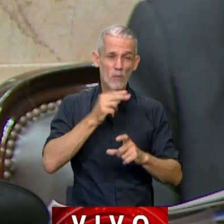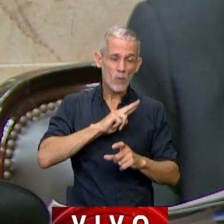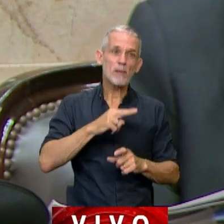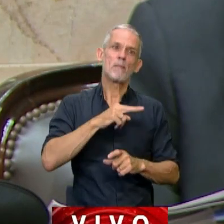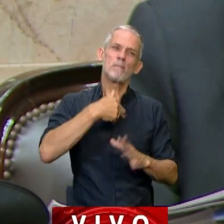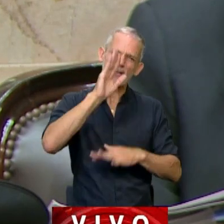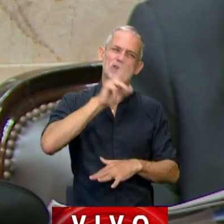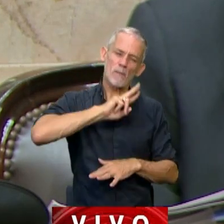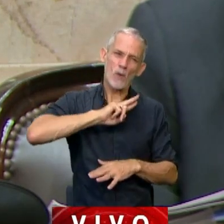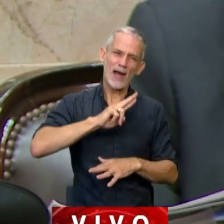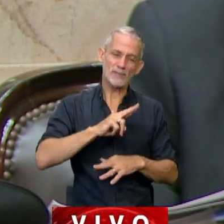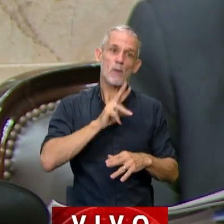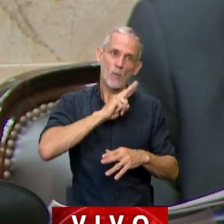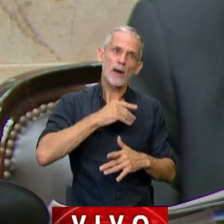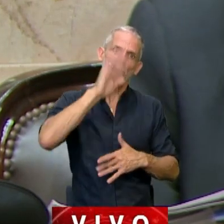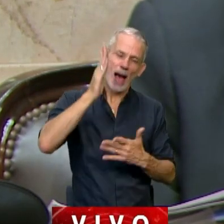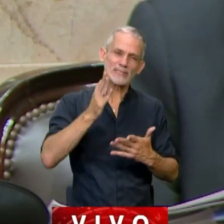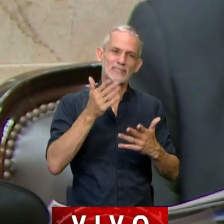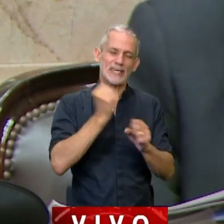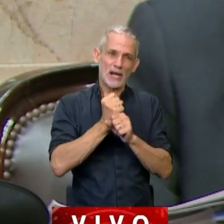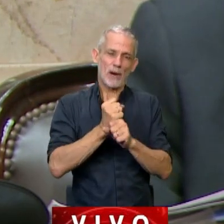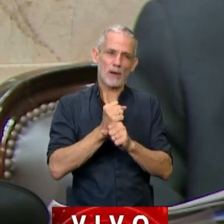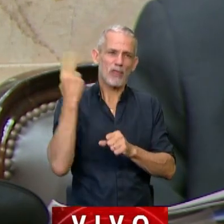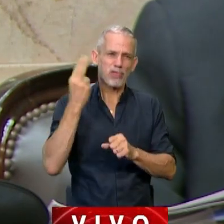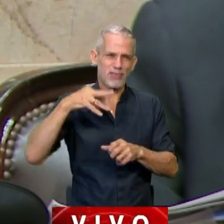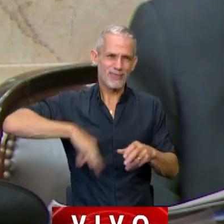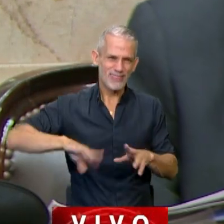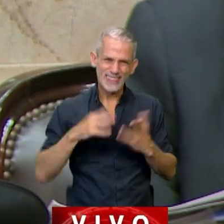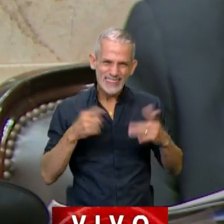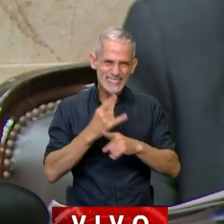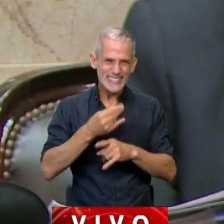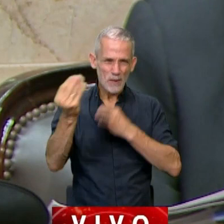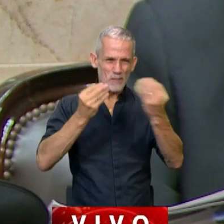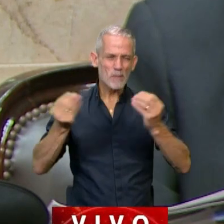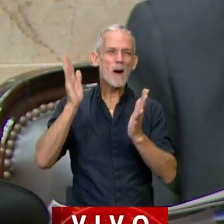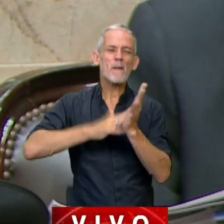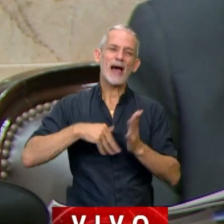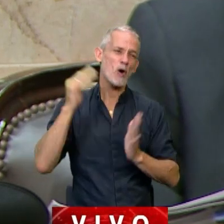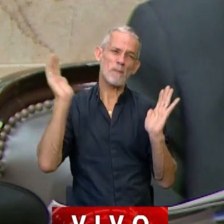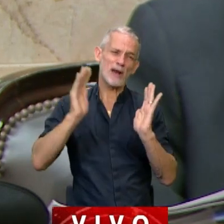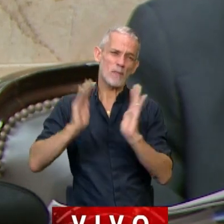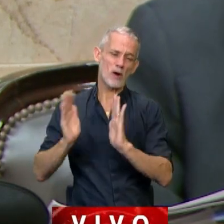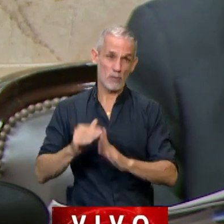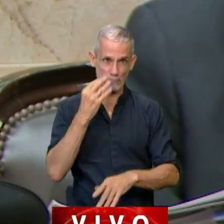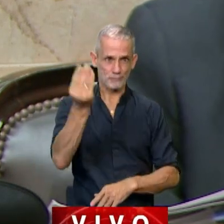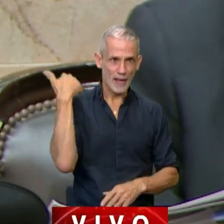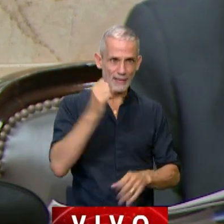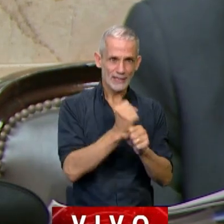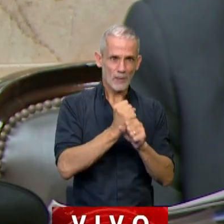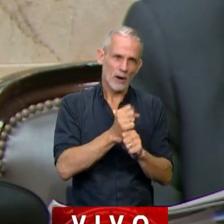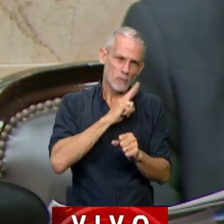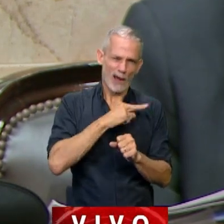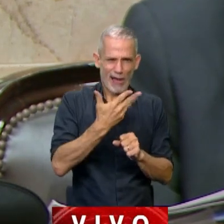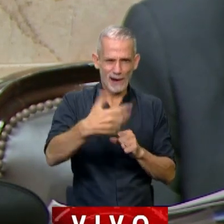argentinas porque siempre a las mayorías de las mujeres somos las más precarizadas quienes menos aporten nos hicieron cuando trabajamos